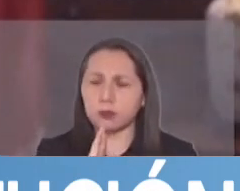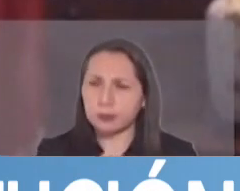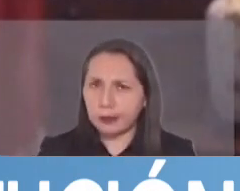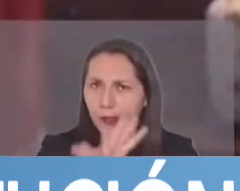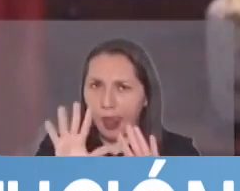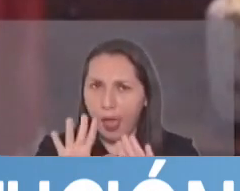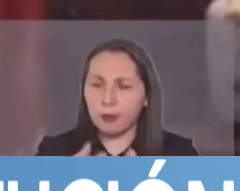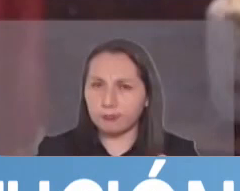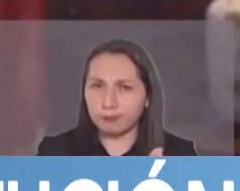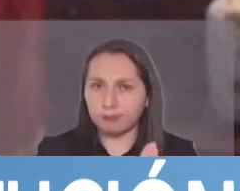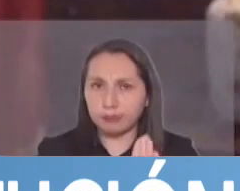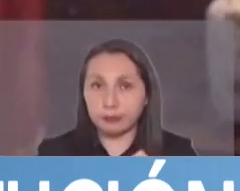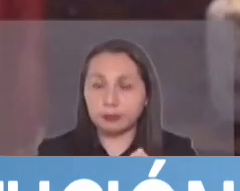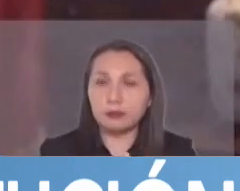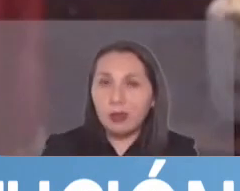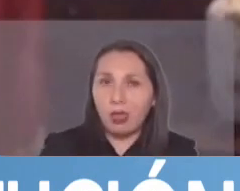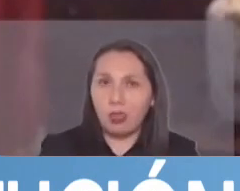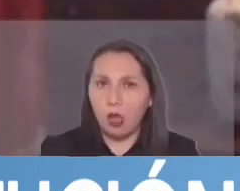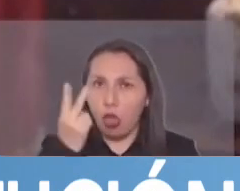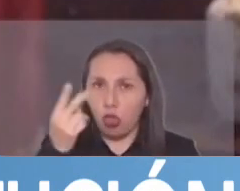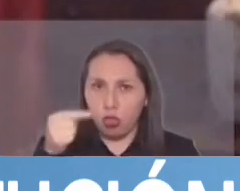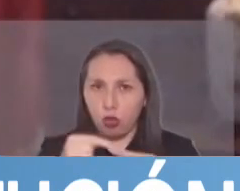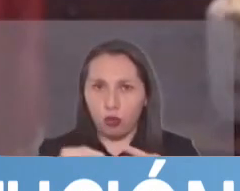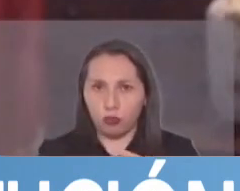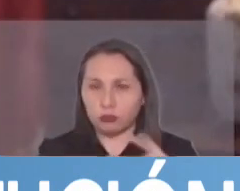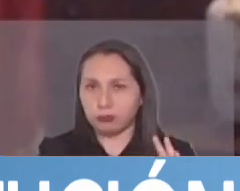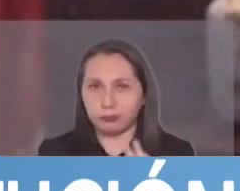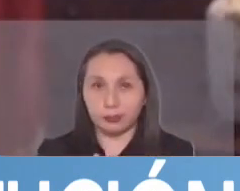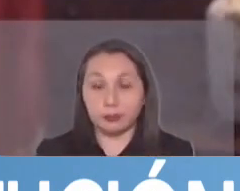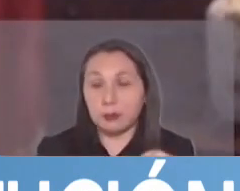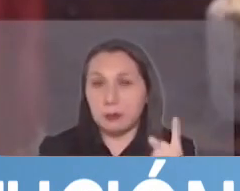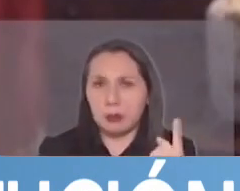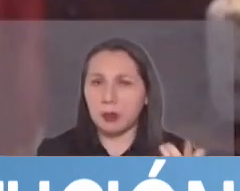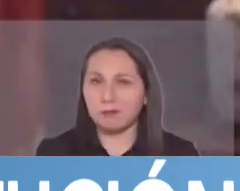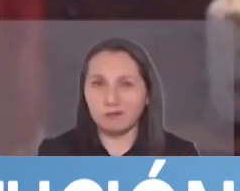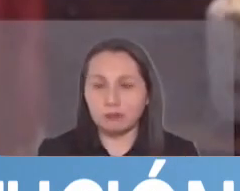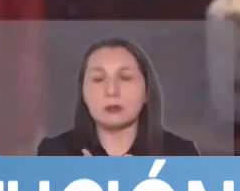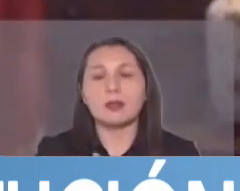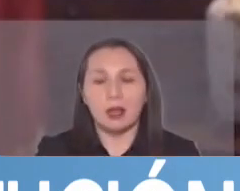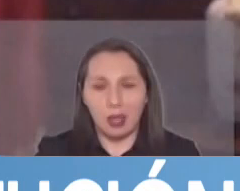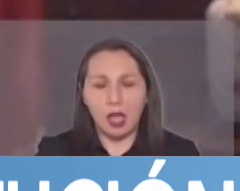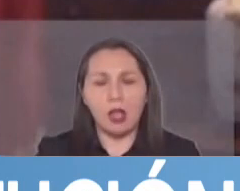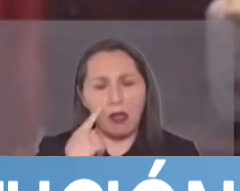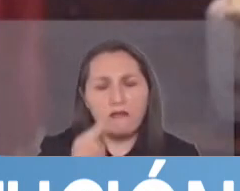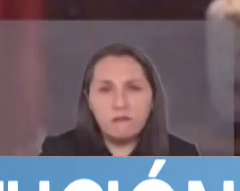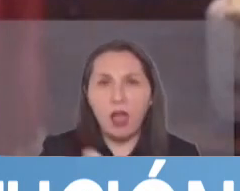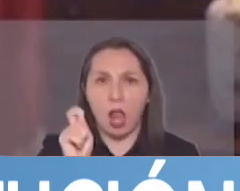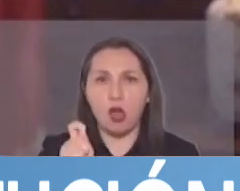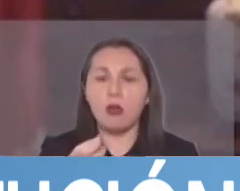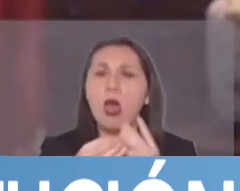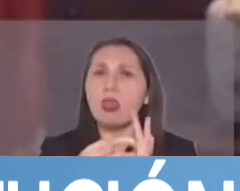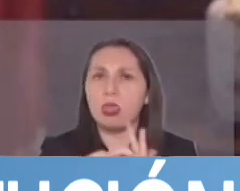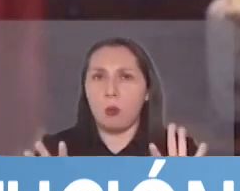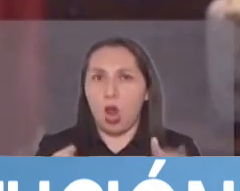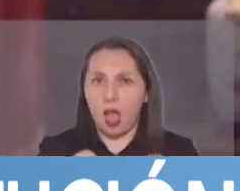clara. Nos ha entregado 2 mensajes. El primero es que quiere y valora a su